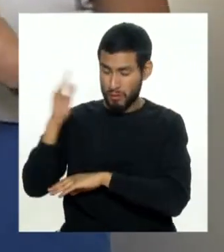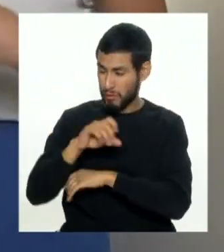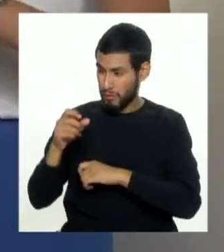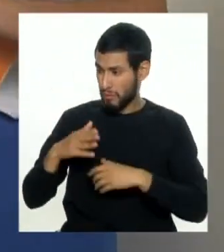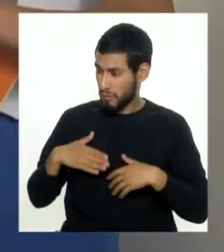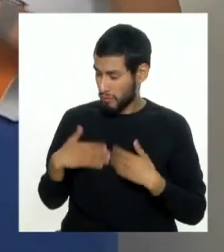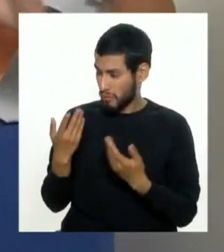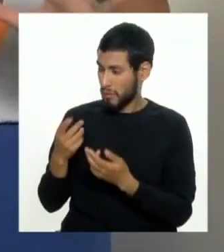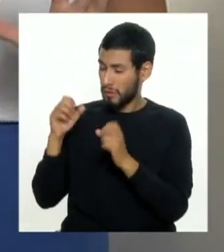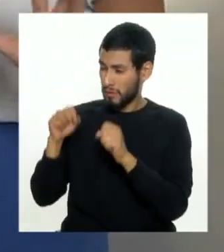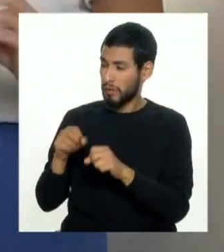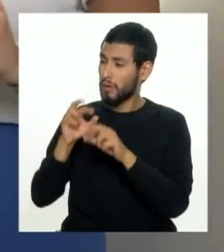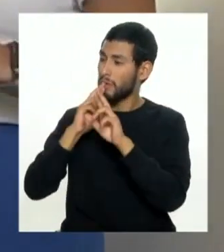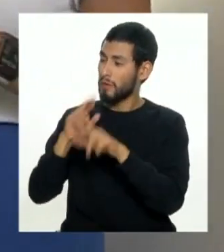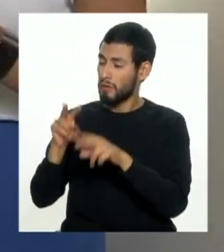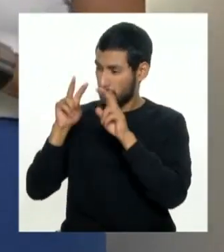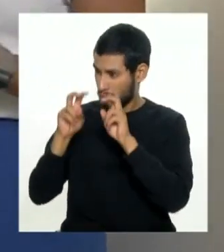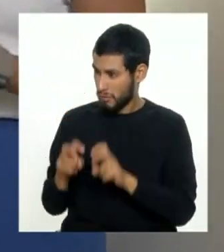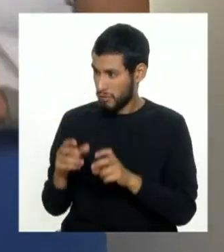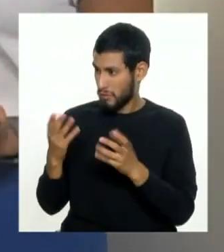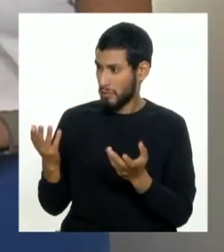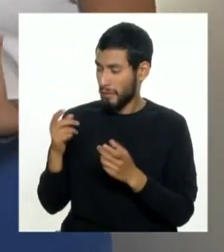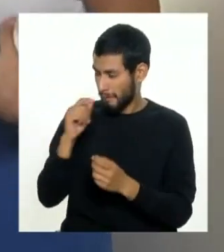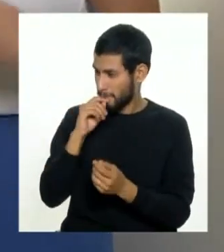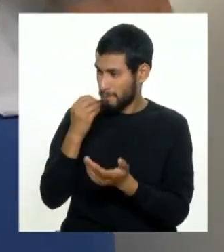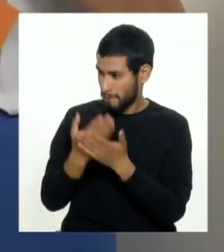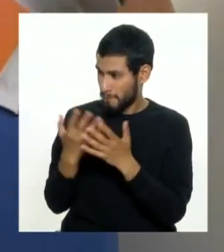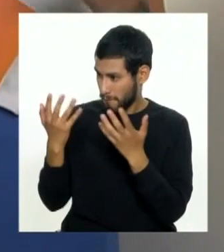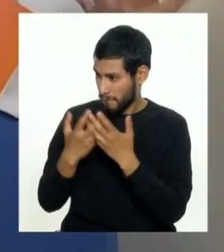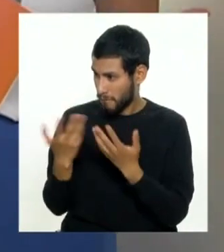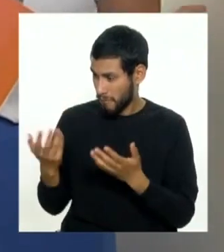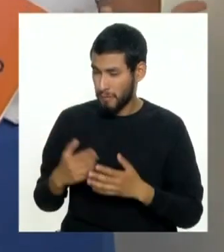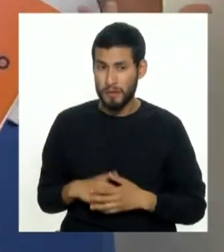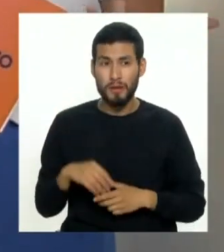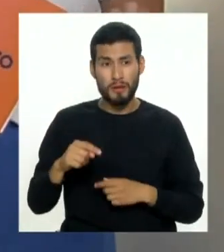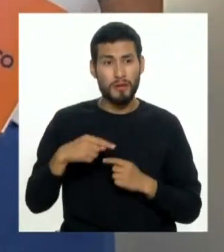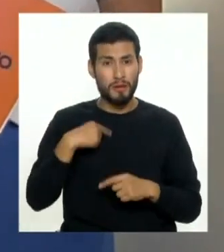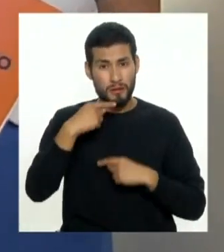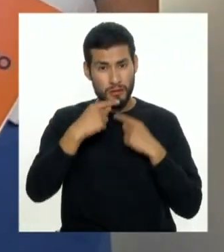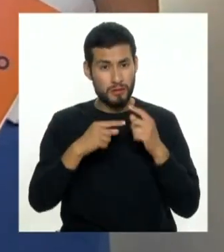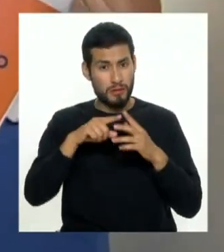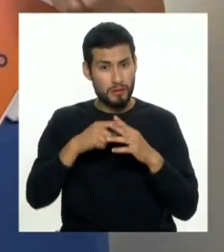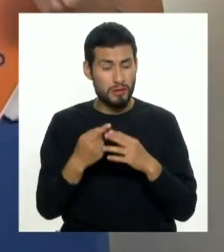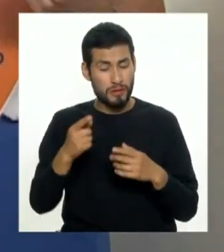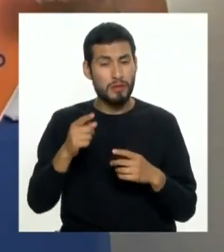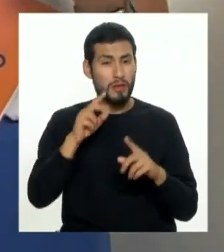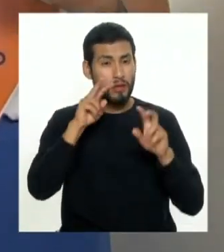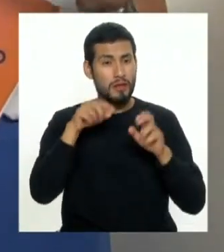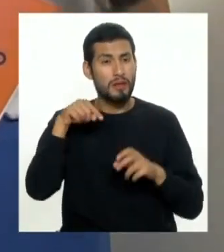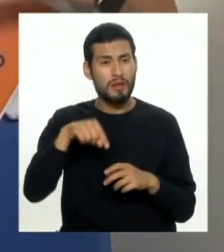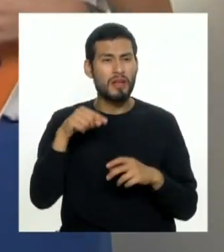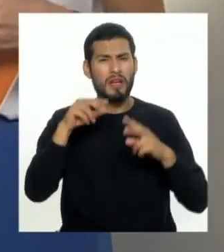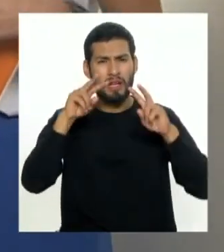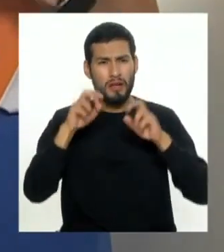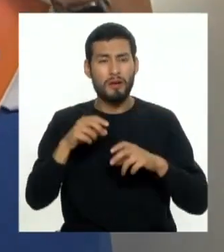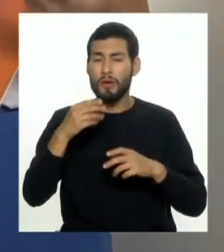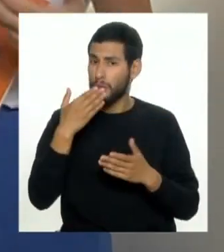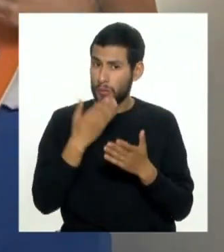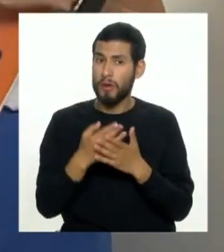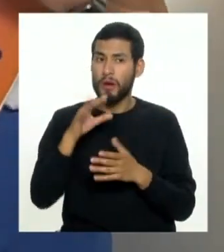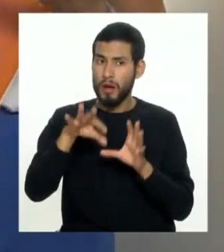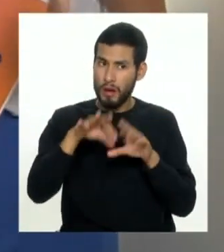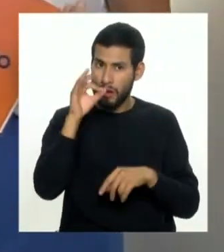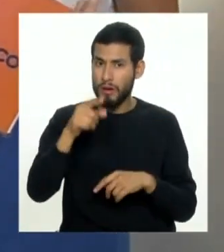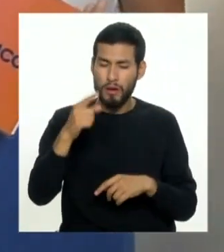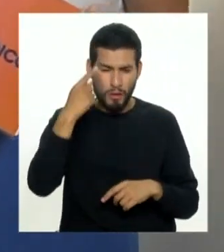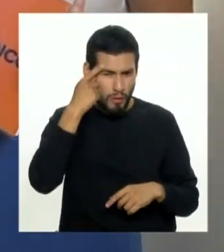puedan obtener un resultado adecuado. Si bien hemos comentado al inicio de la entrevista que este es un examen útil, ¿no?, para confirmar